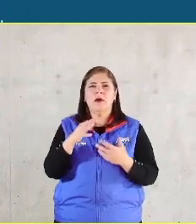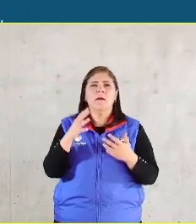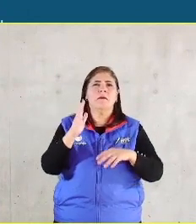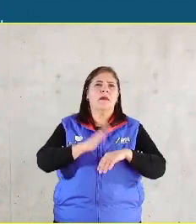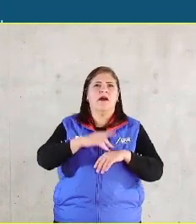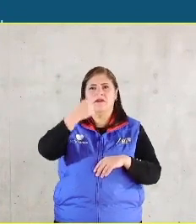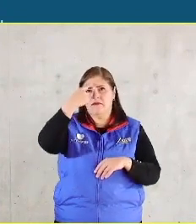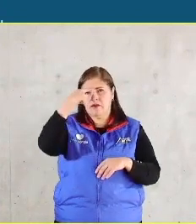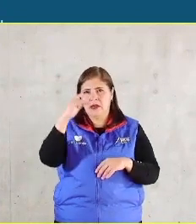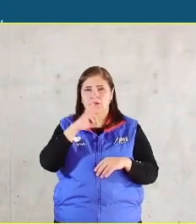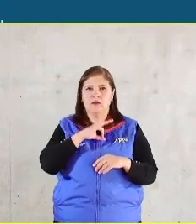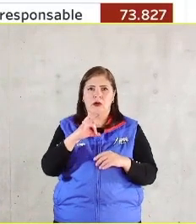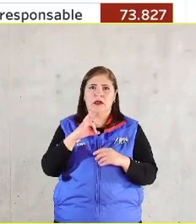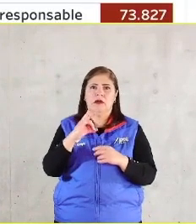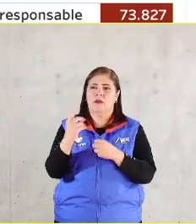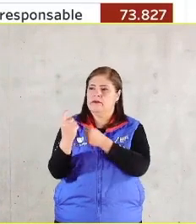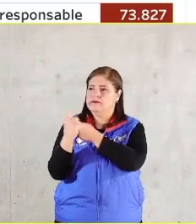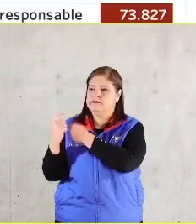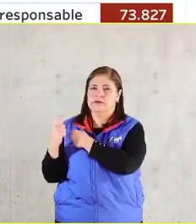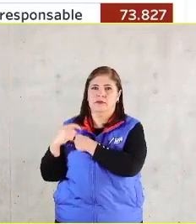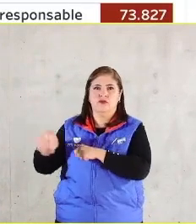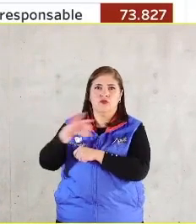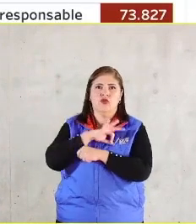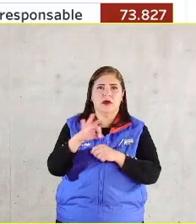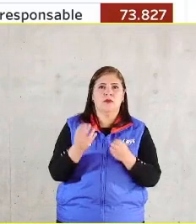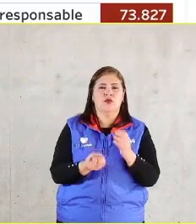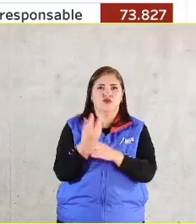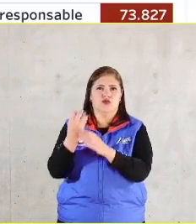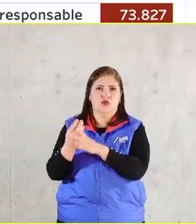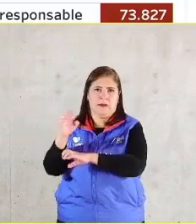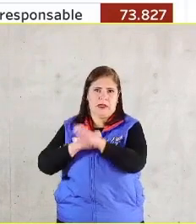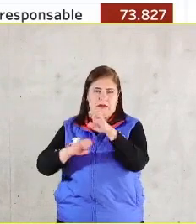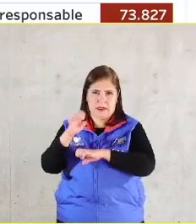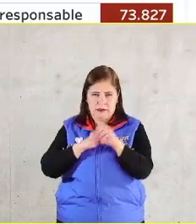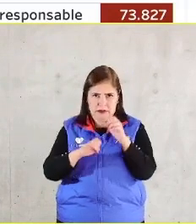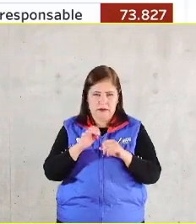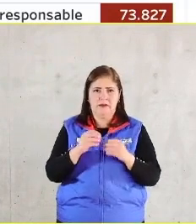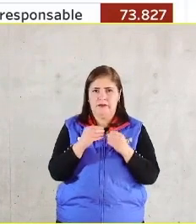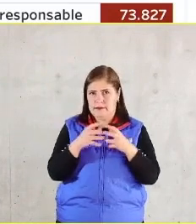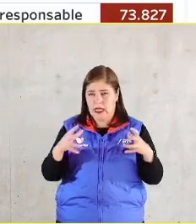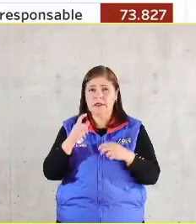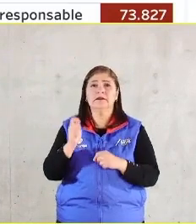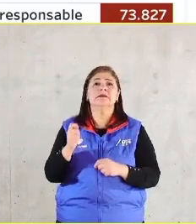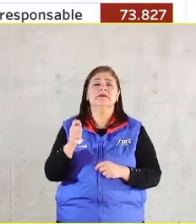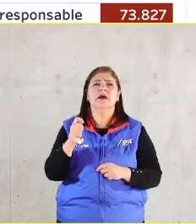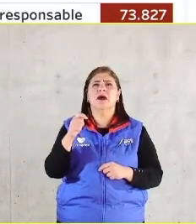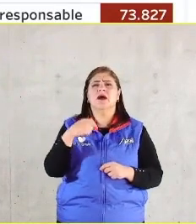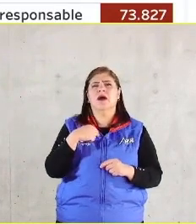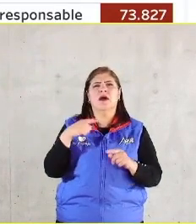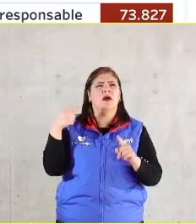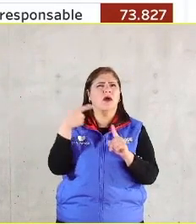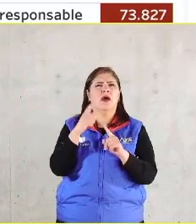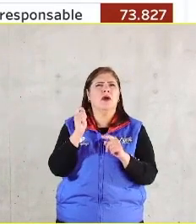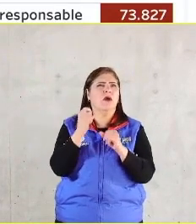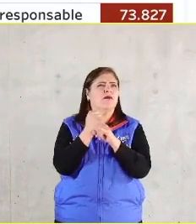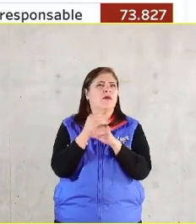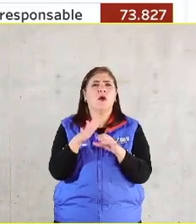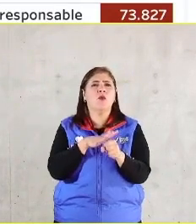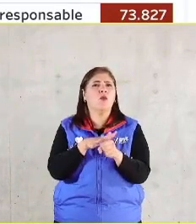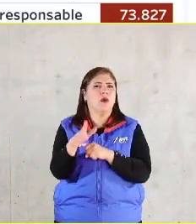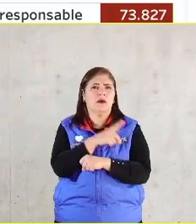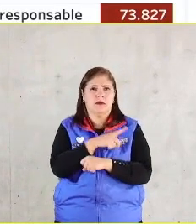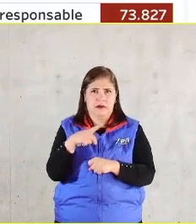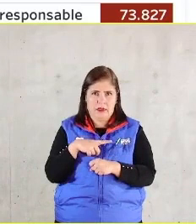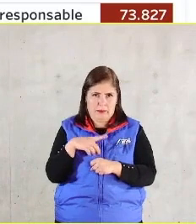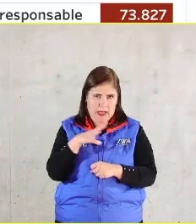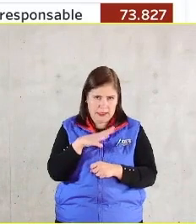de incorporar a las empresas. Bueno, pero ahora hablemos un poco de cuál es el tipo de información que vamos a tener. Por ejemplo,